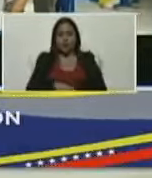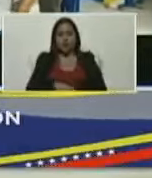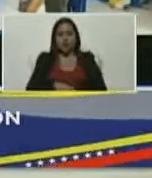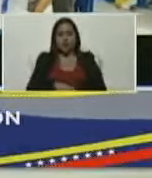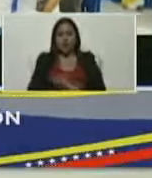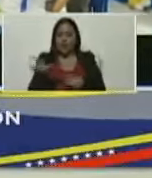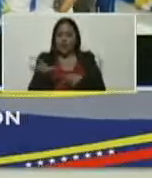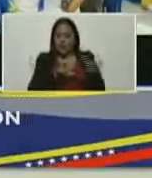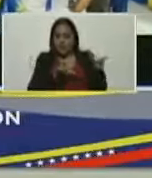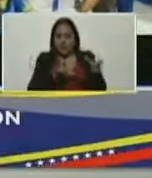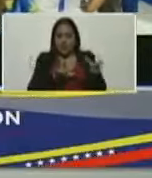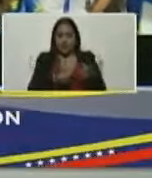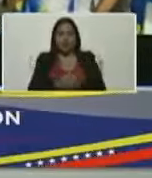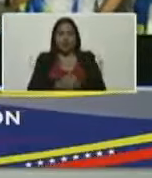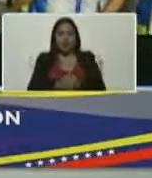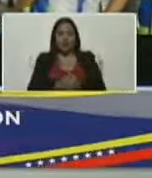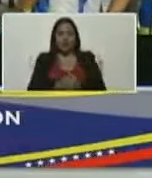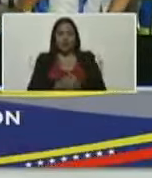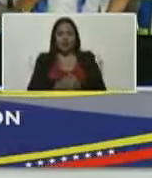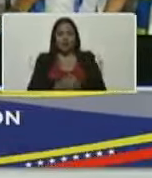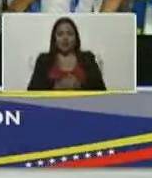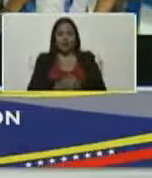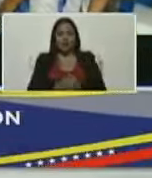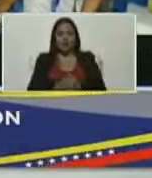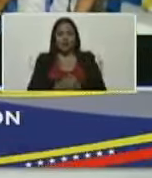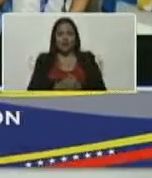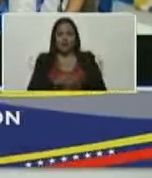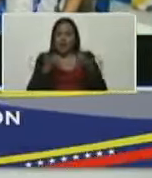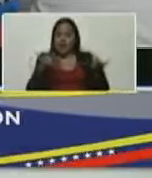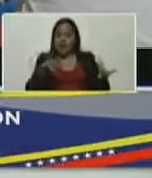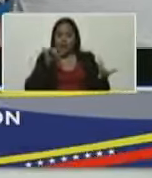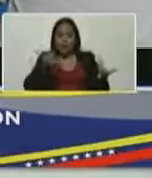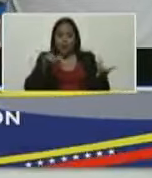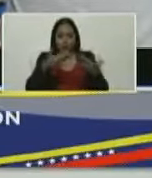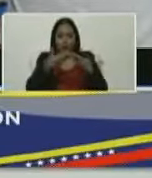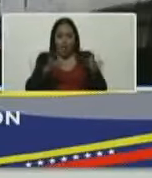paquete CDI. Lo hacen hoy mismo, atender a la gente.